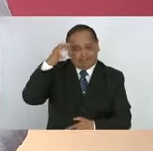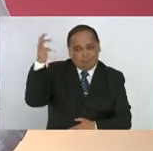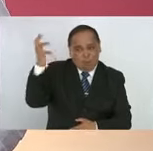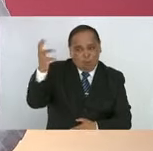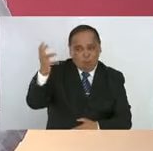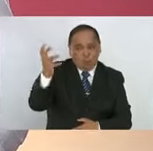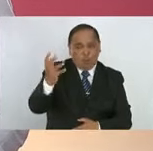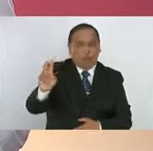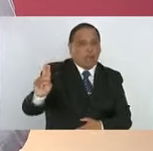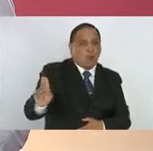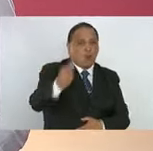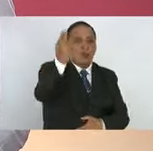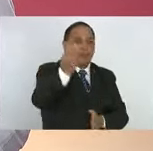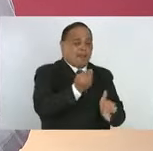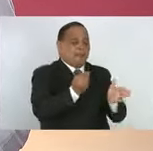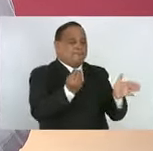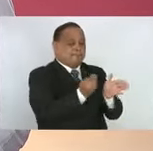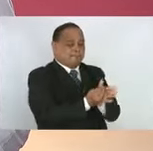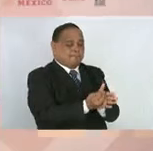universidades privadas